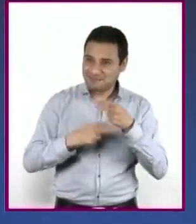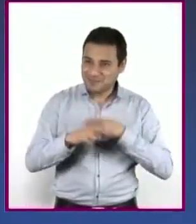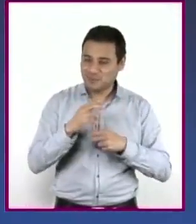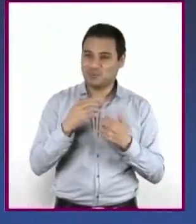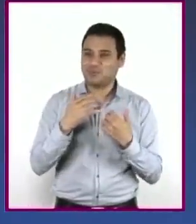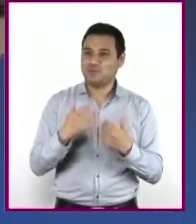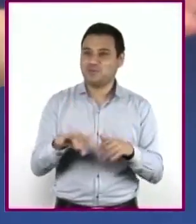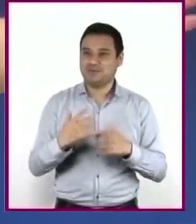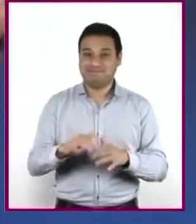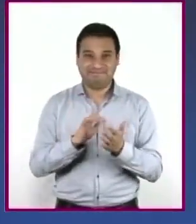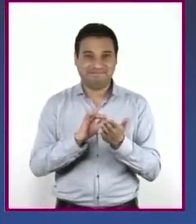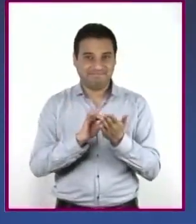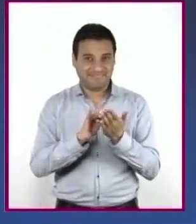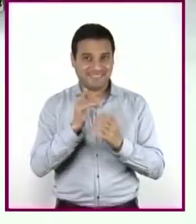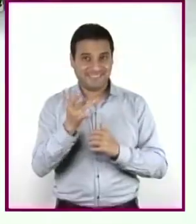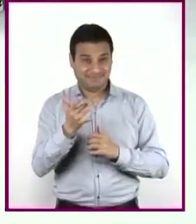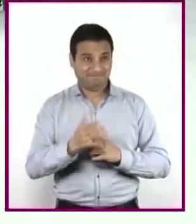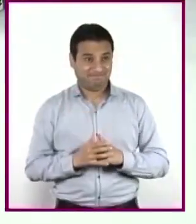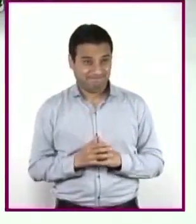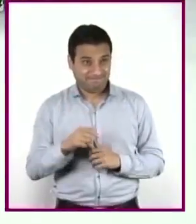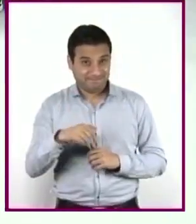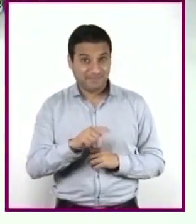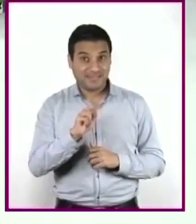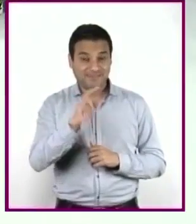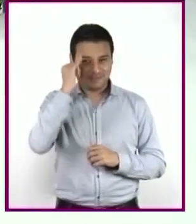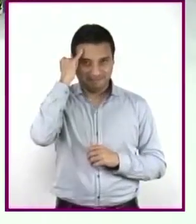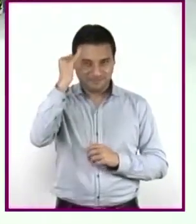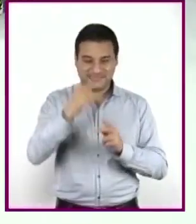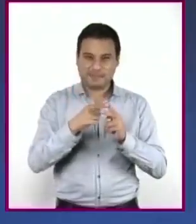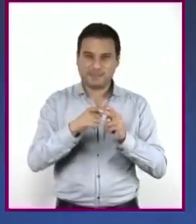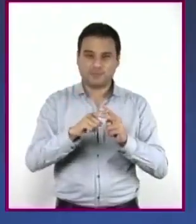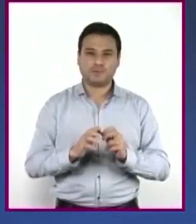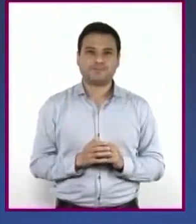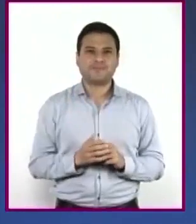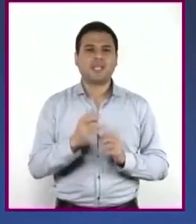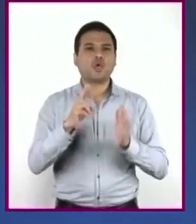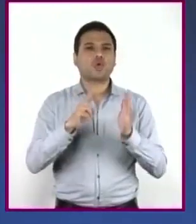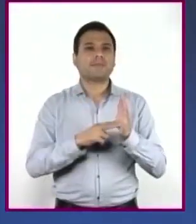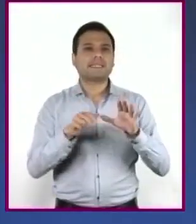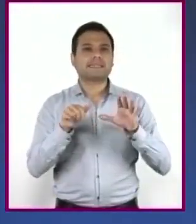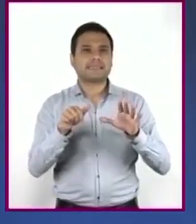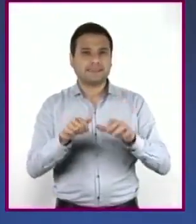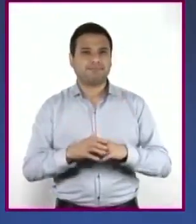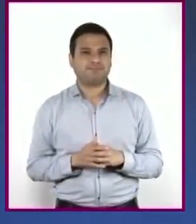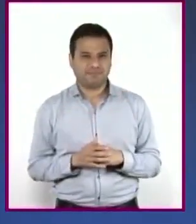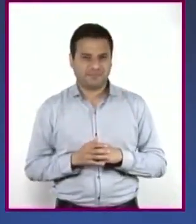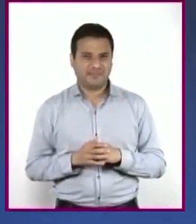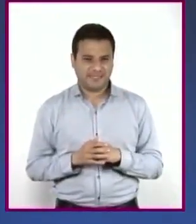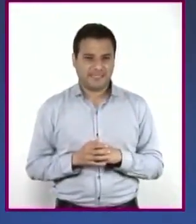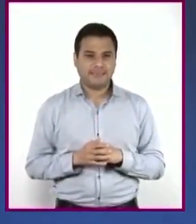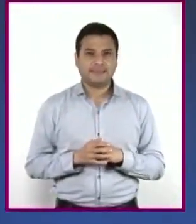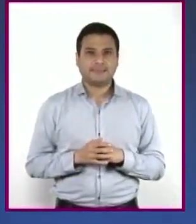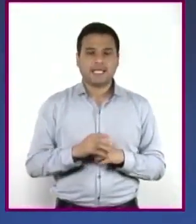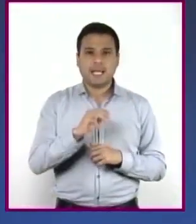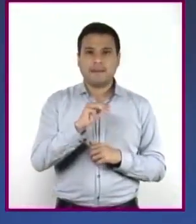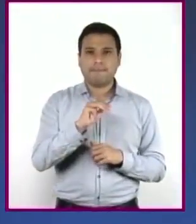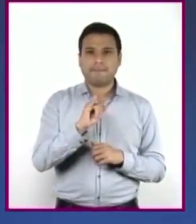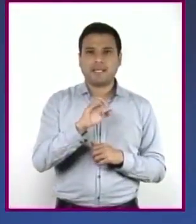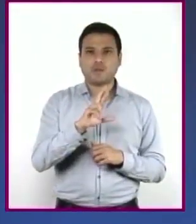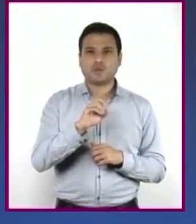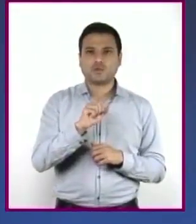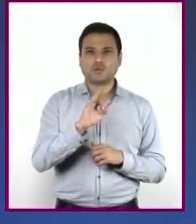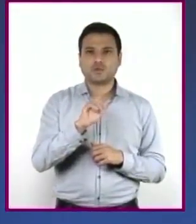agradezco mucho que hayan aceptado la invitación aquí a Ingéniatelas e iniciamos. En 2016, Microsoft lanzó